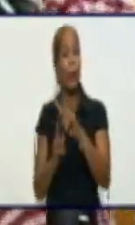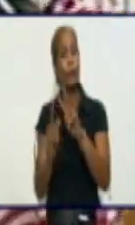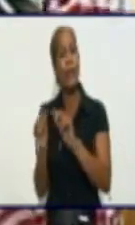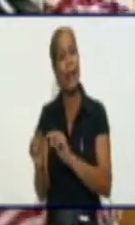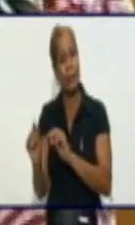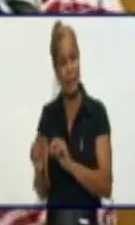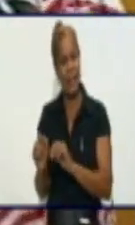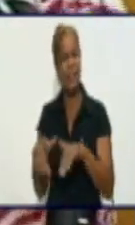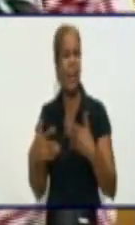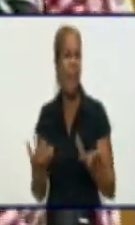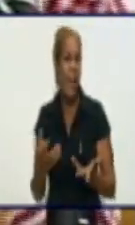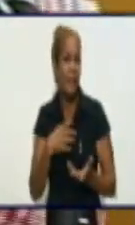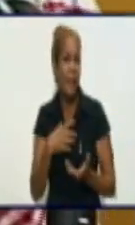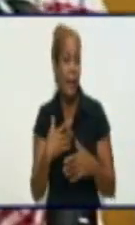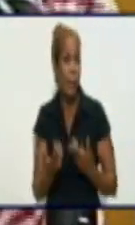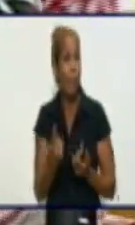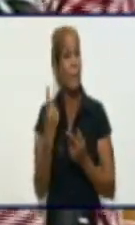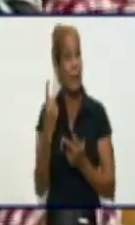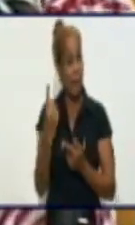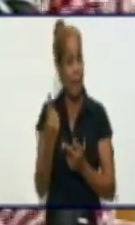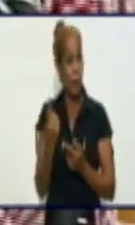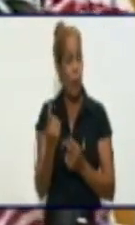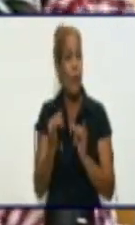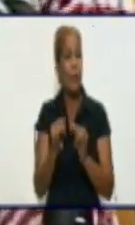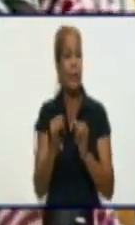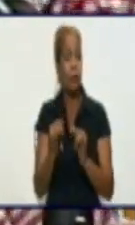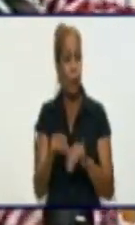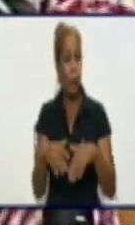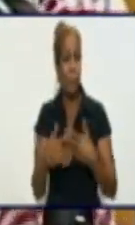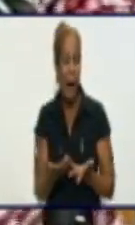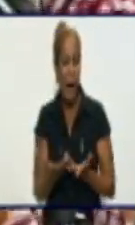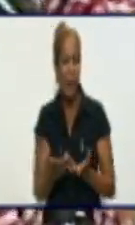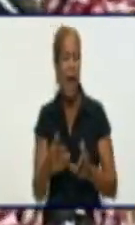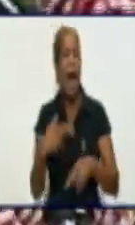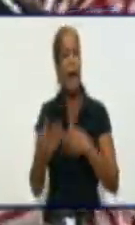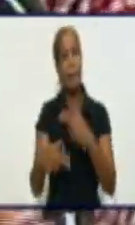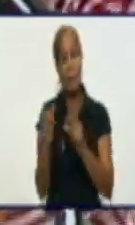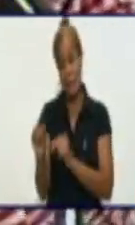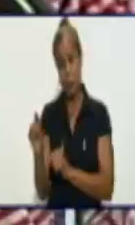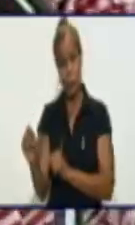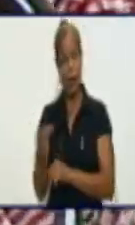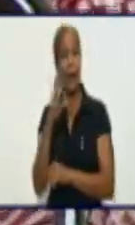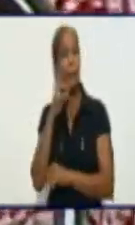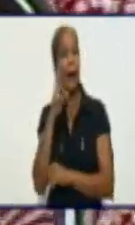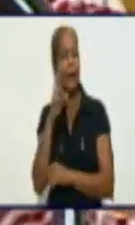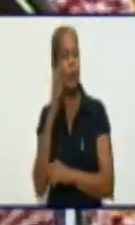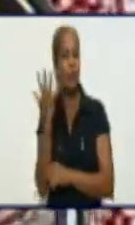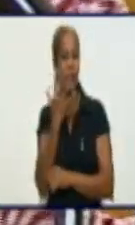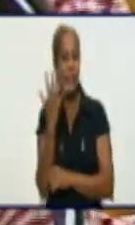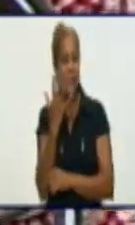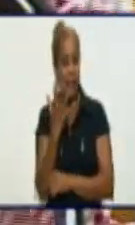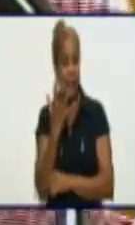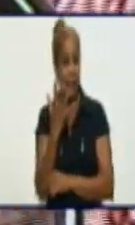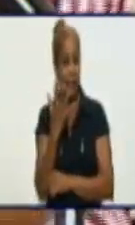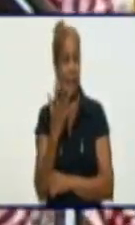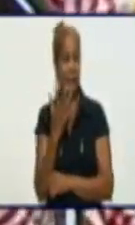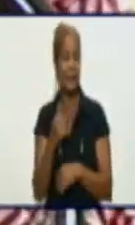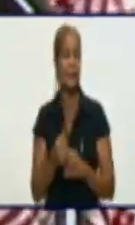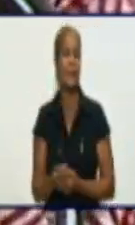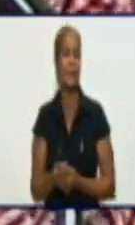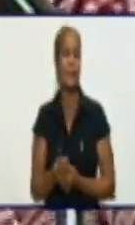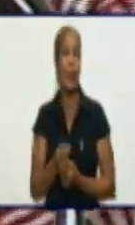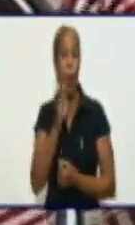que tenemos que primero darle paso a los que van a reconocer. Ah, claro. Que claro. Son Ridiel Roblejo Leiva.